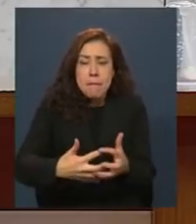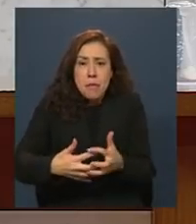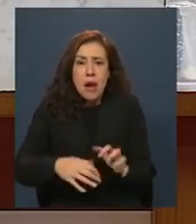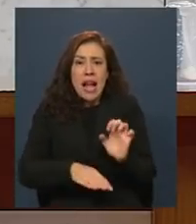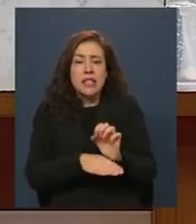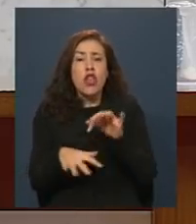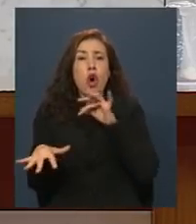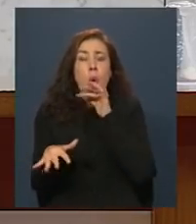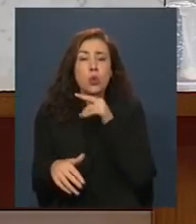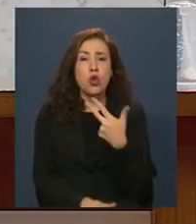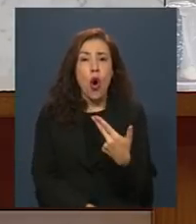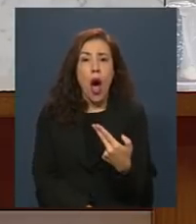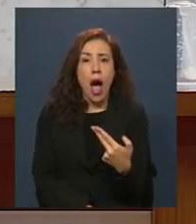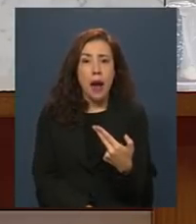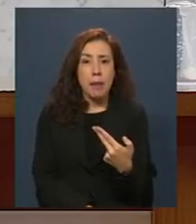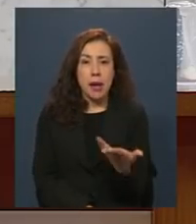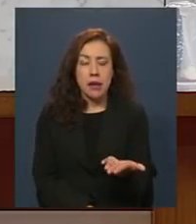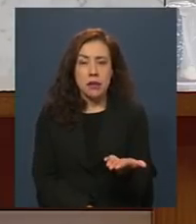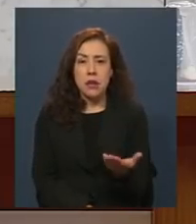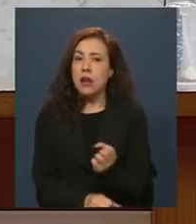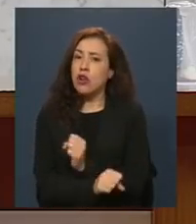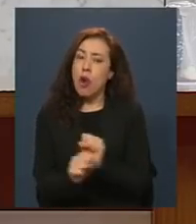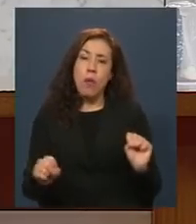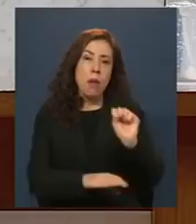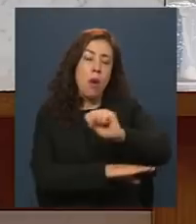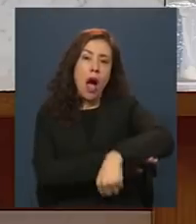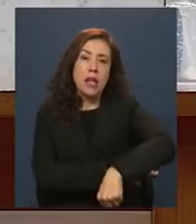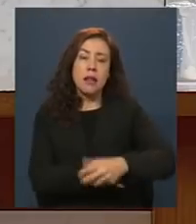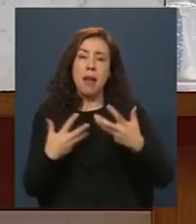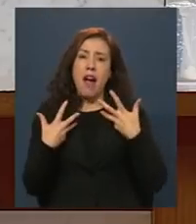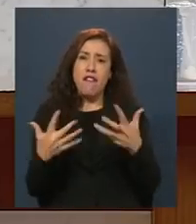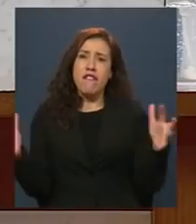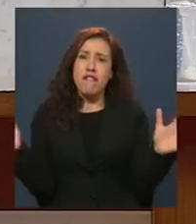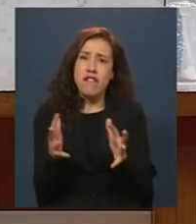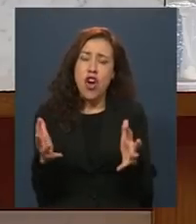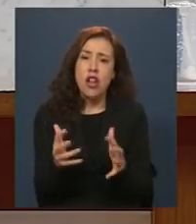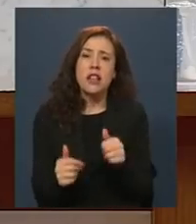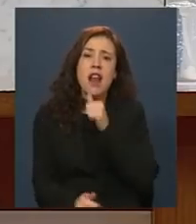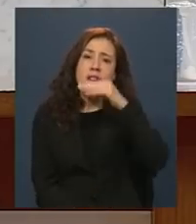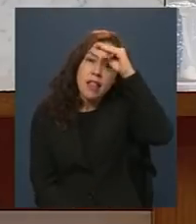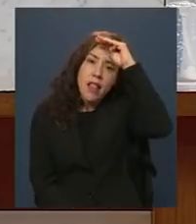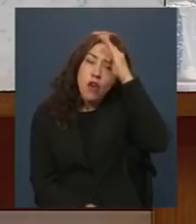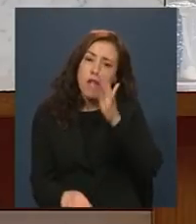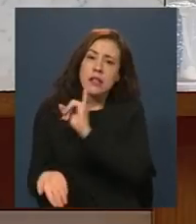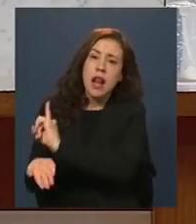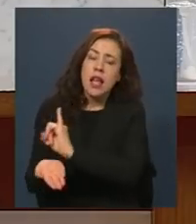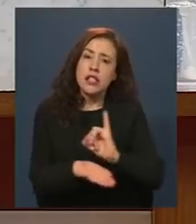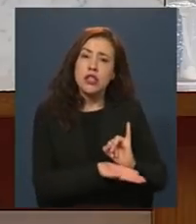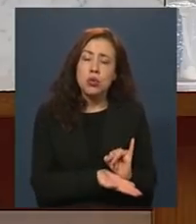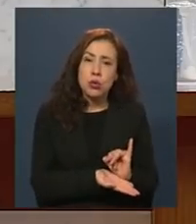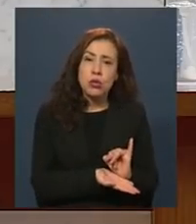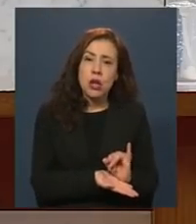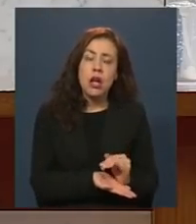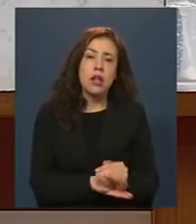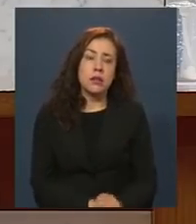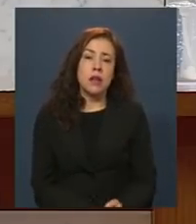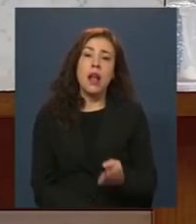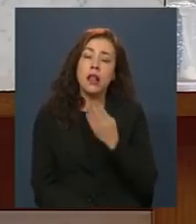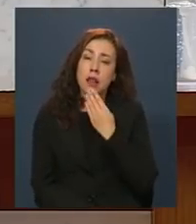el uso de las armas. No es aceptable la violencia ni el descrédito de las instituciones, tampoco lo